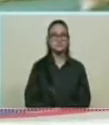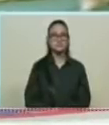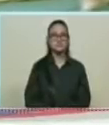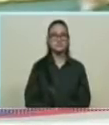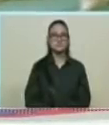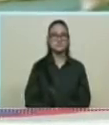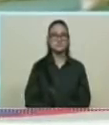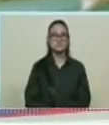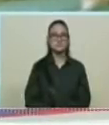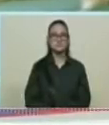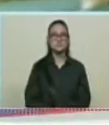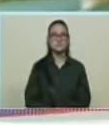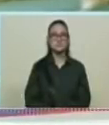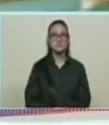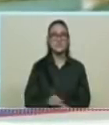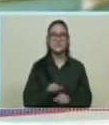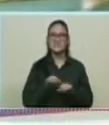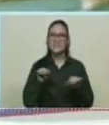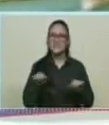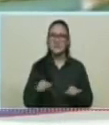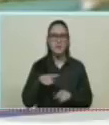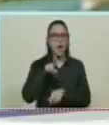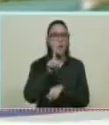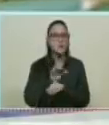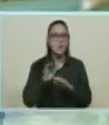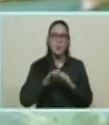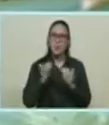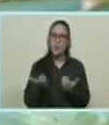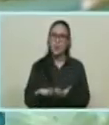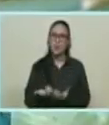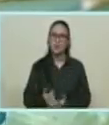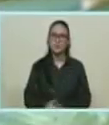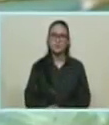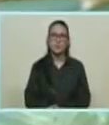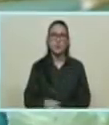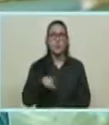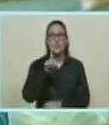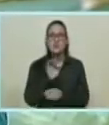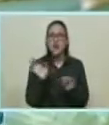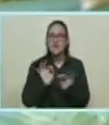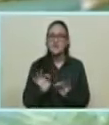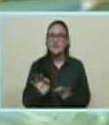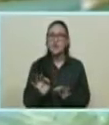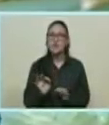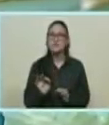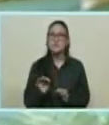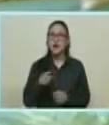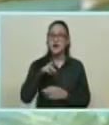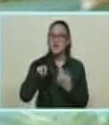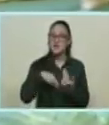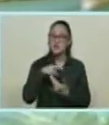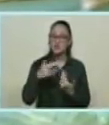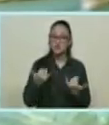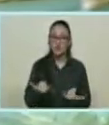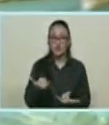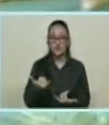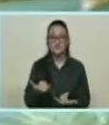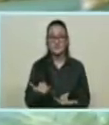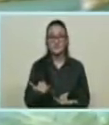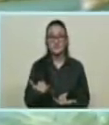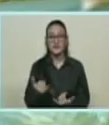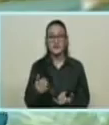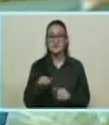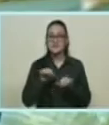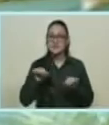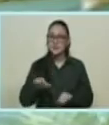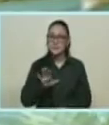¿Qué sistema? Esto es único en el mundo. Esto solamente lo tiene la revolución bolivariana, el sistema